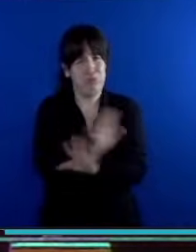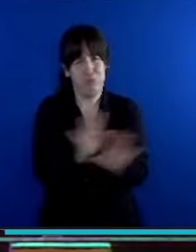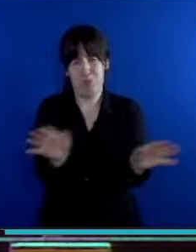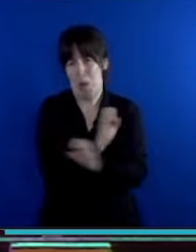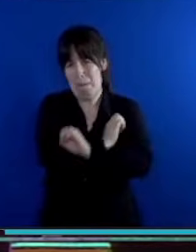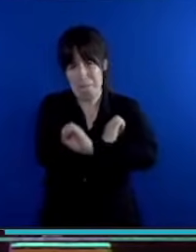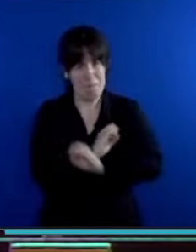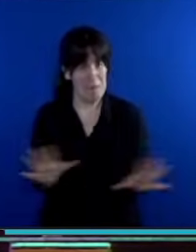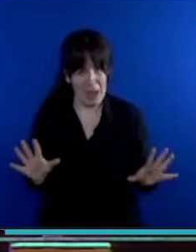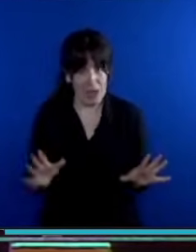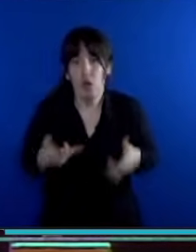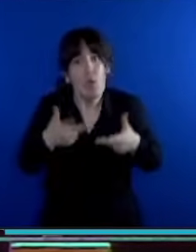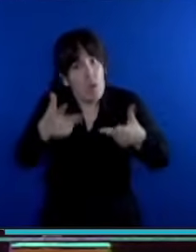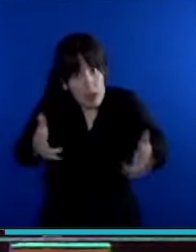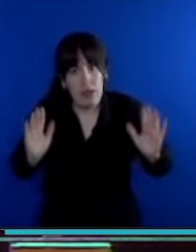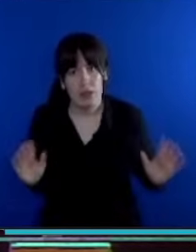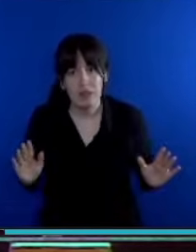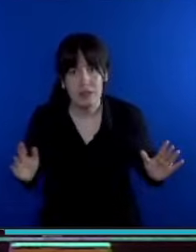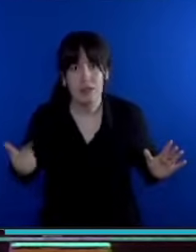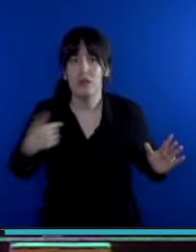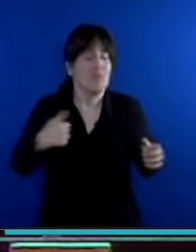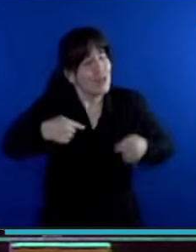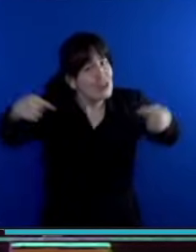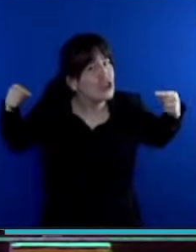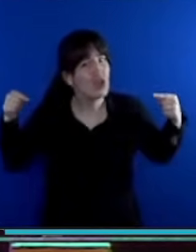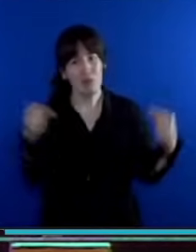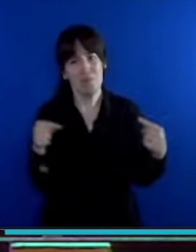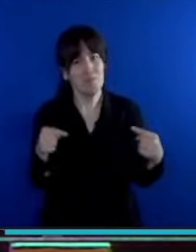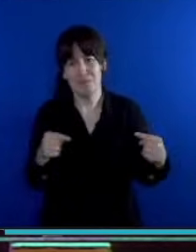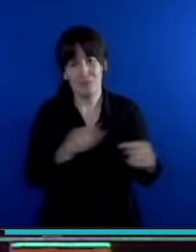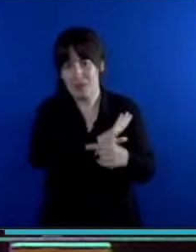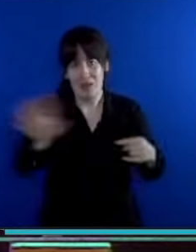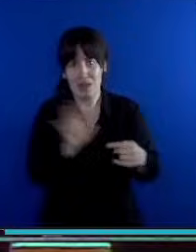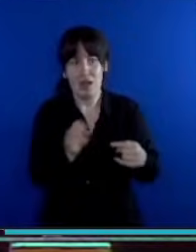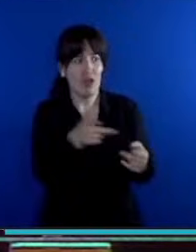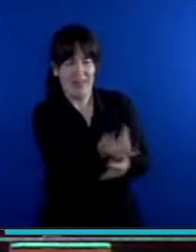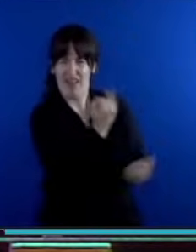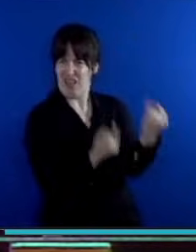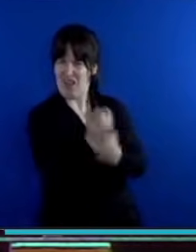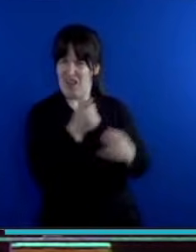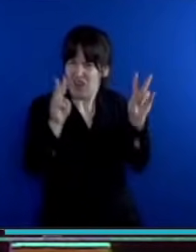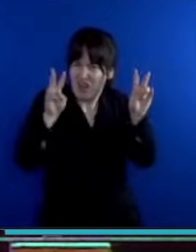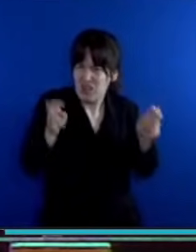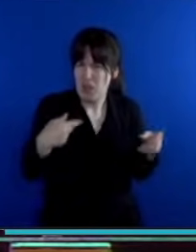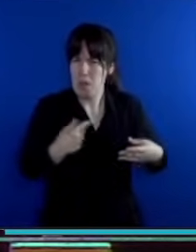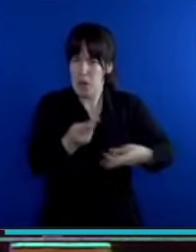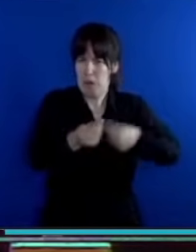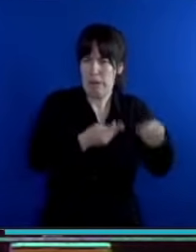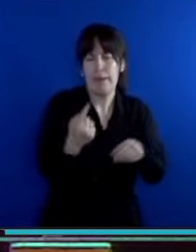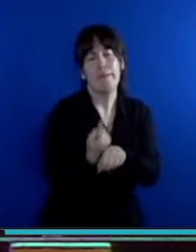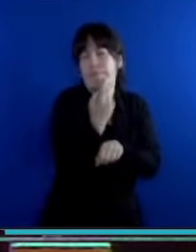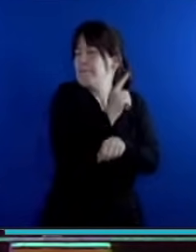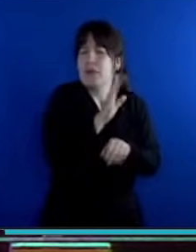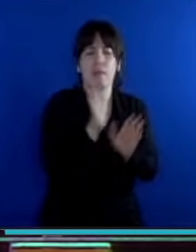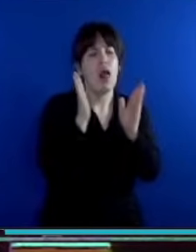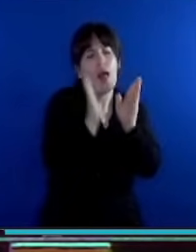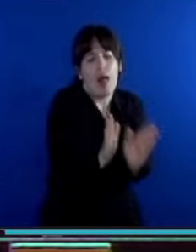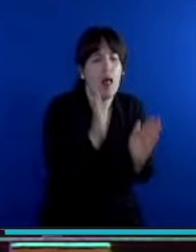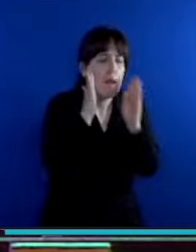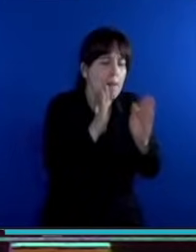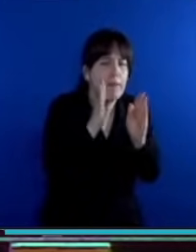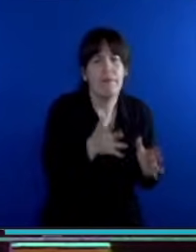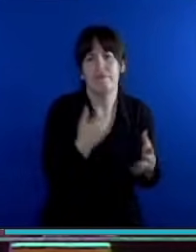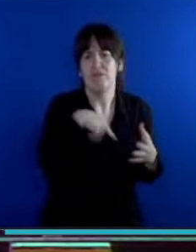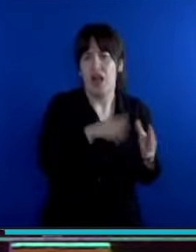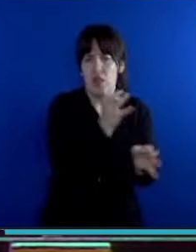situación. Lo voy a decir porque me opongo por el vértice a lo que acaban de decir de que el presupuesto prioriza la educación y